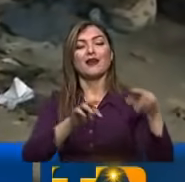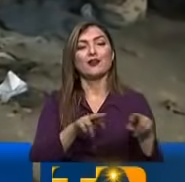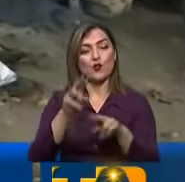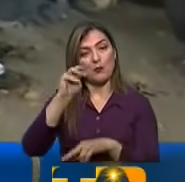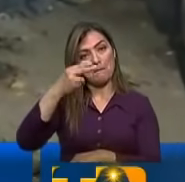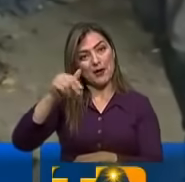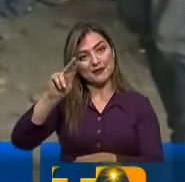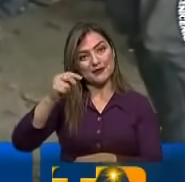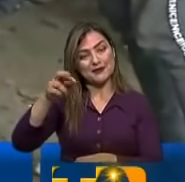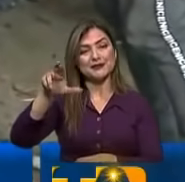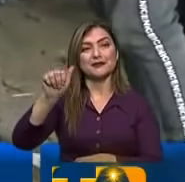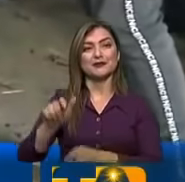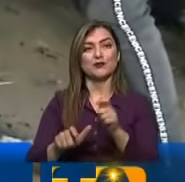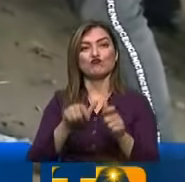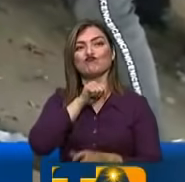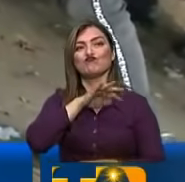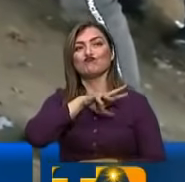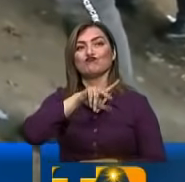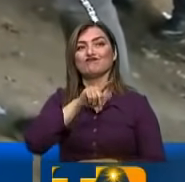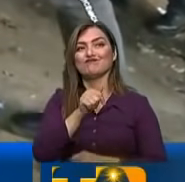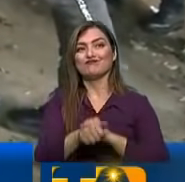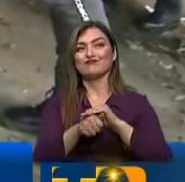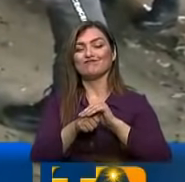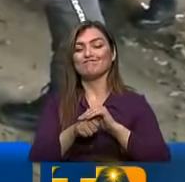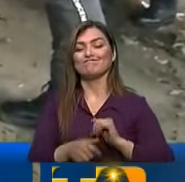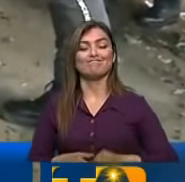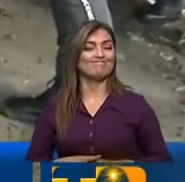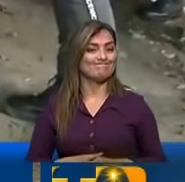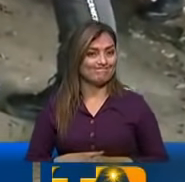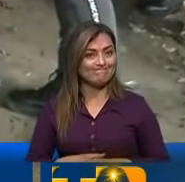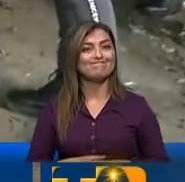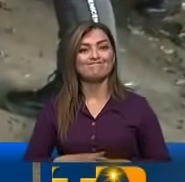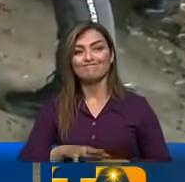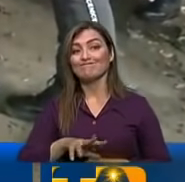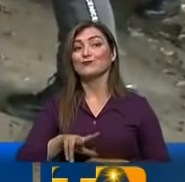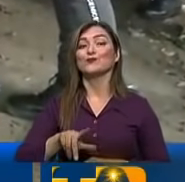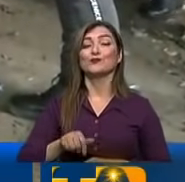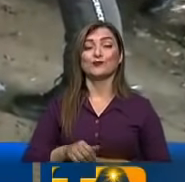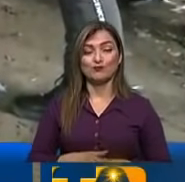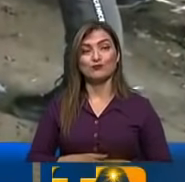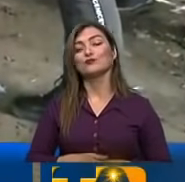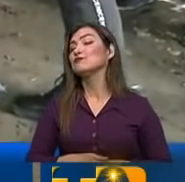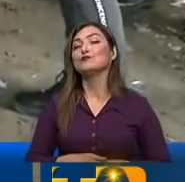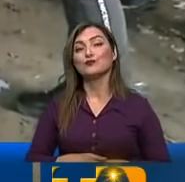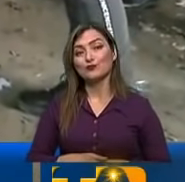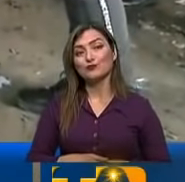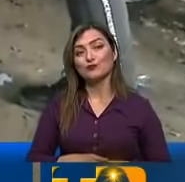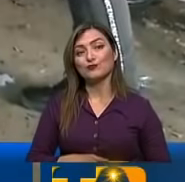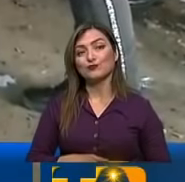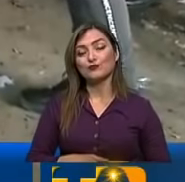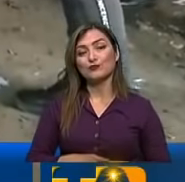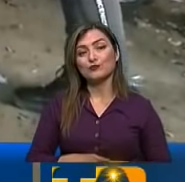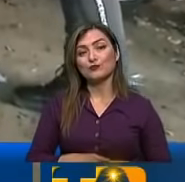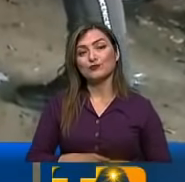que aquí es donde se esconden estas personas y que se aprovechan para poder hacer de las suyas. Cuéntenos,